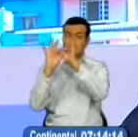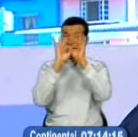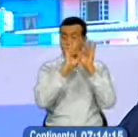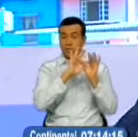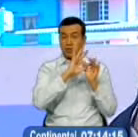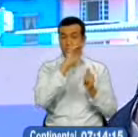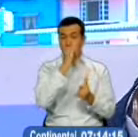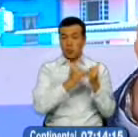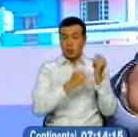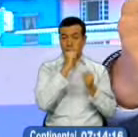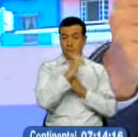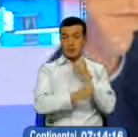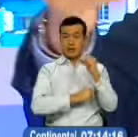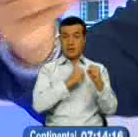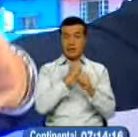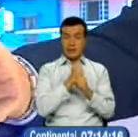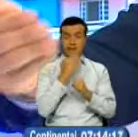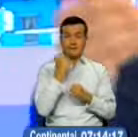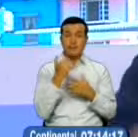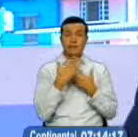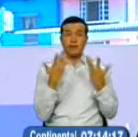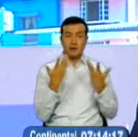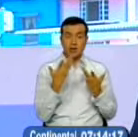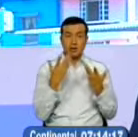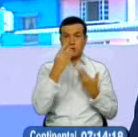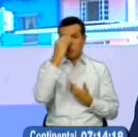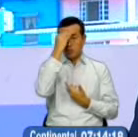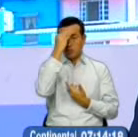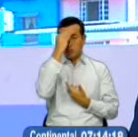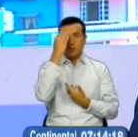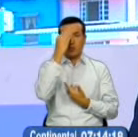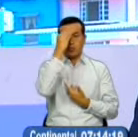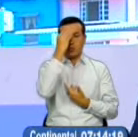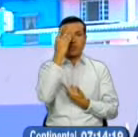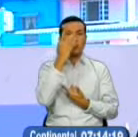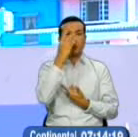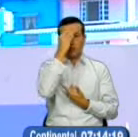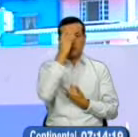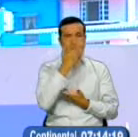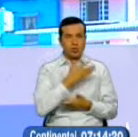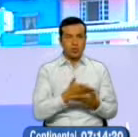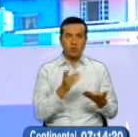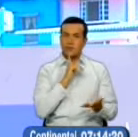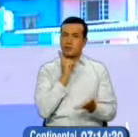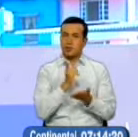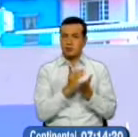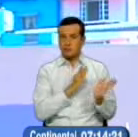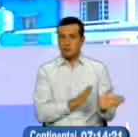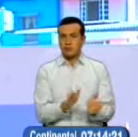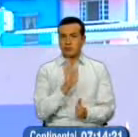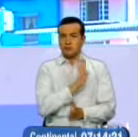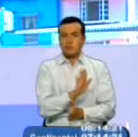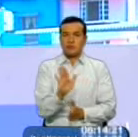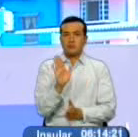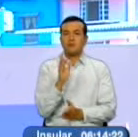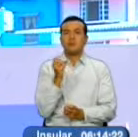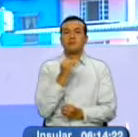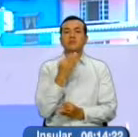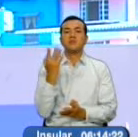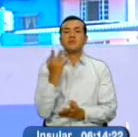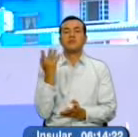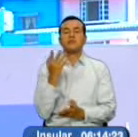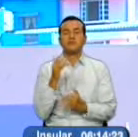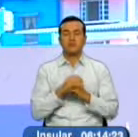el último año, para generar de mejor manera la vocación al sistema educativo. Ciertamente tú tienes una tasa de